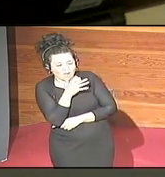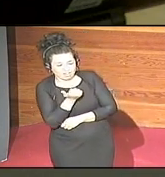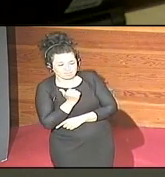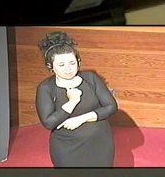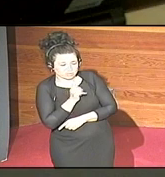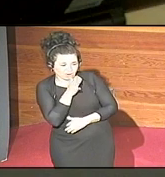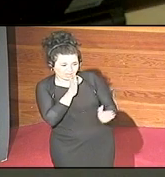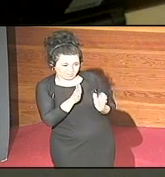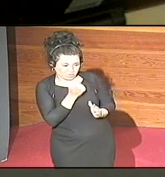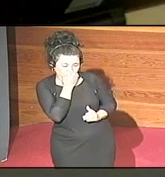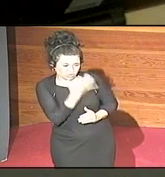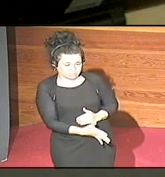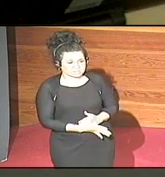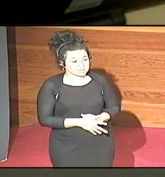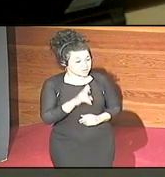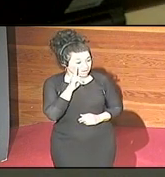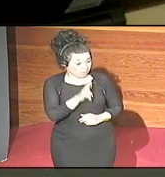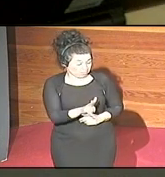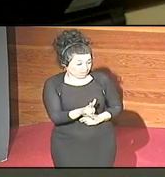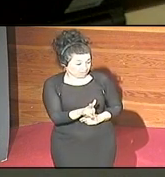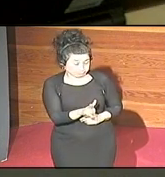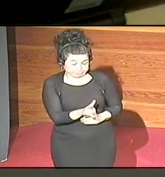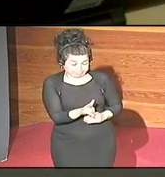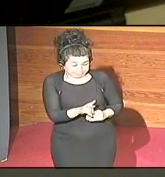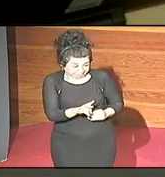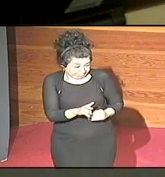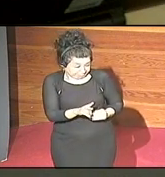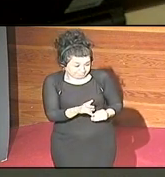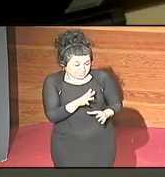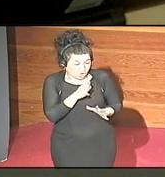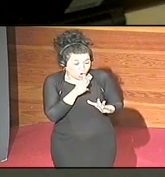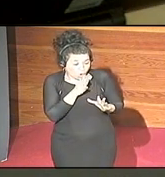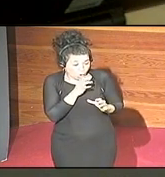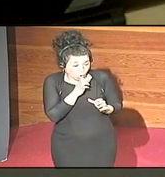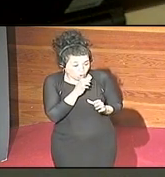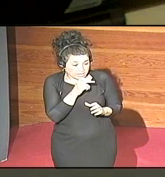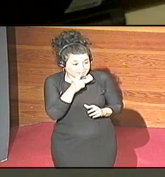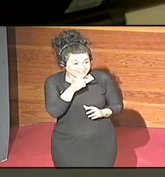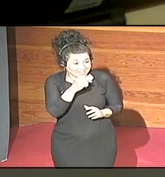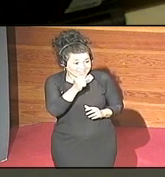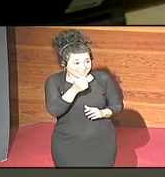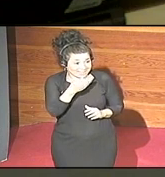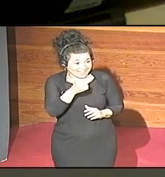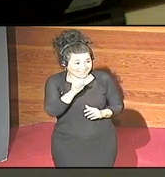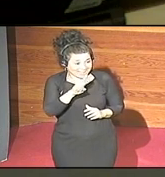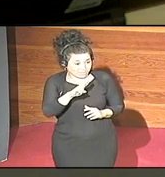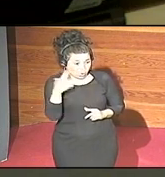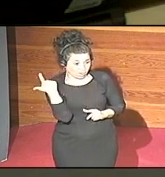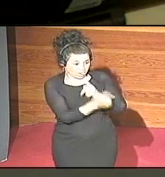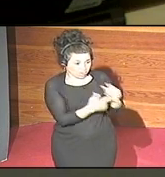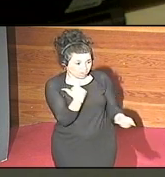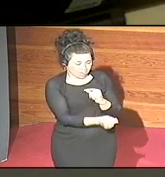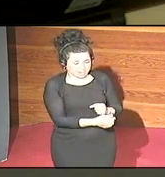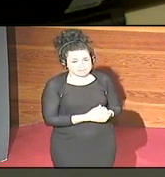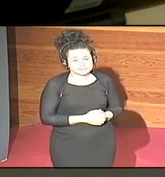vista el desastre de la evacuación de Kabul. Lo de la integridad territorial y